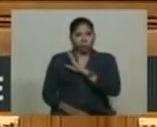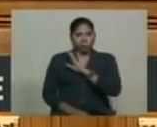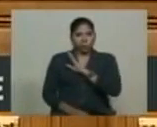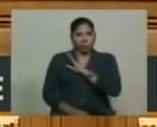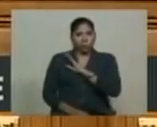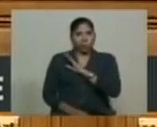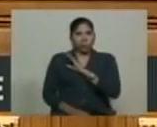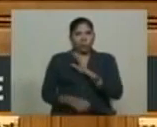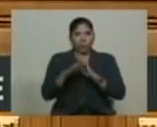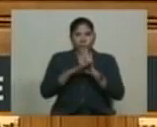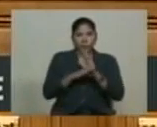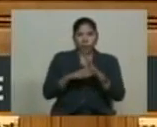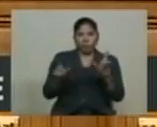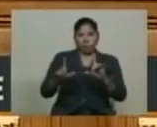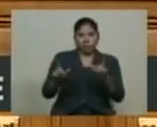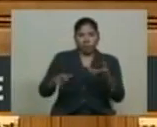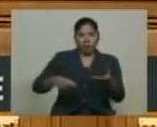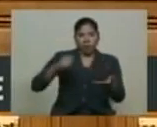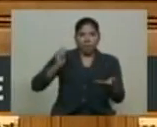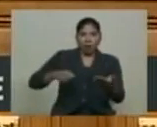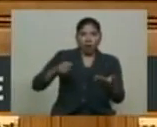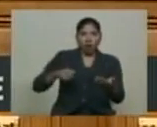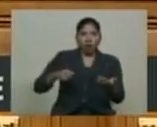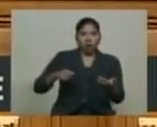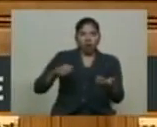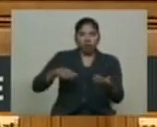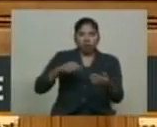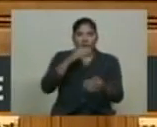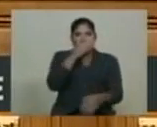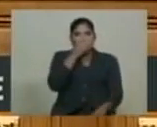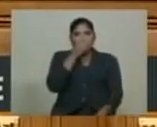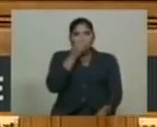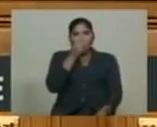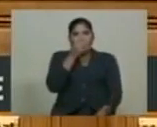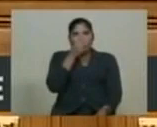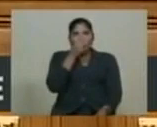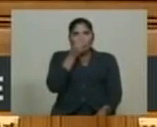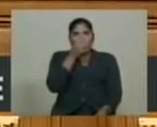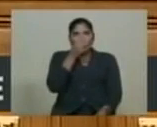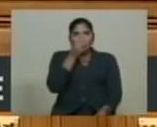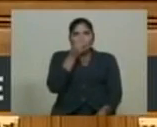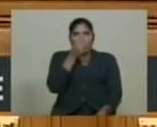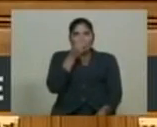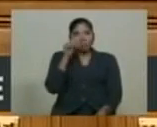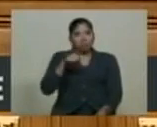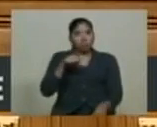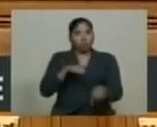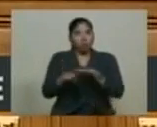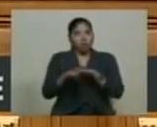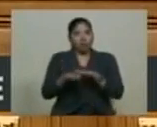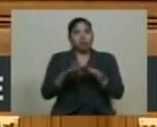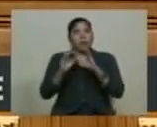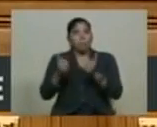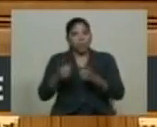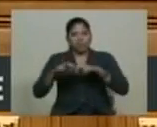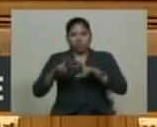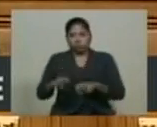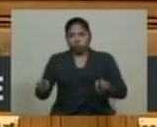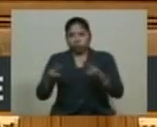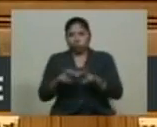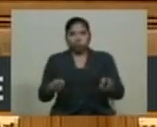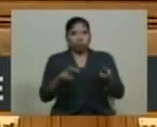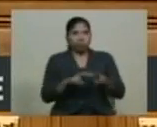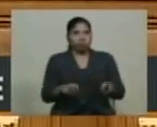televisión, anunció que este jueves el Poder Originario abrirá una investigación acerca de los planes